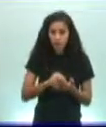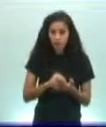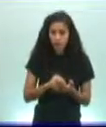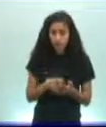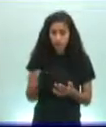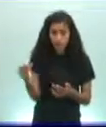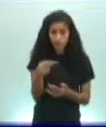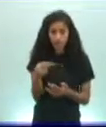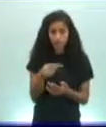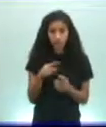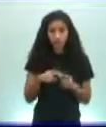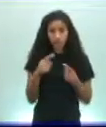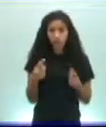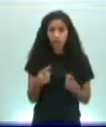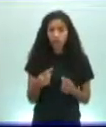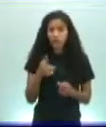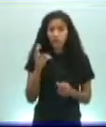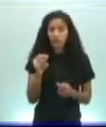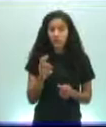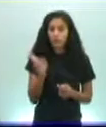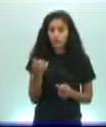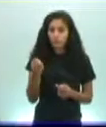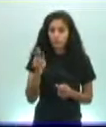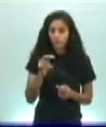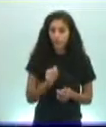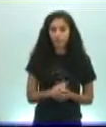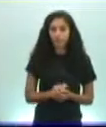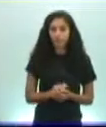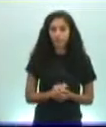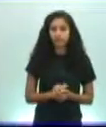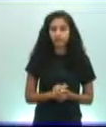negativo, porque es un número par de factores.